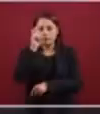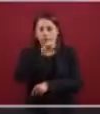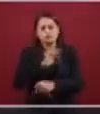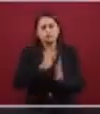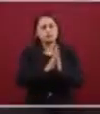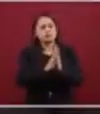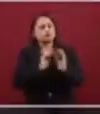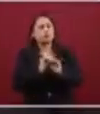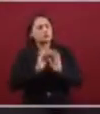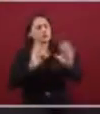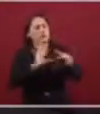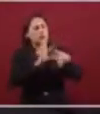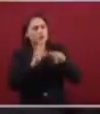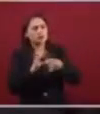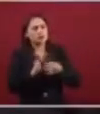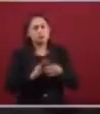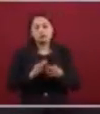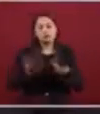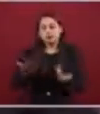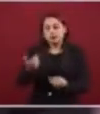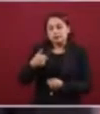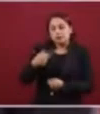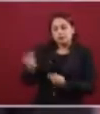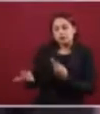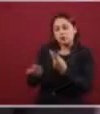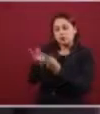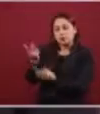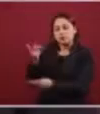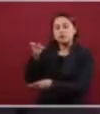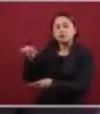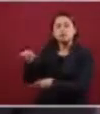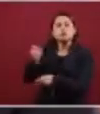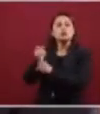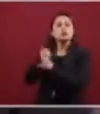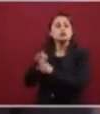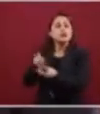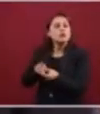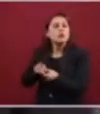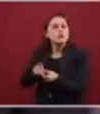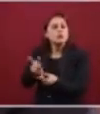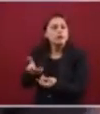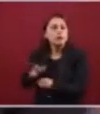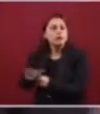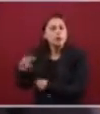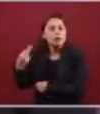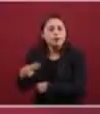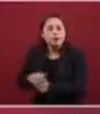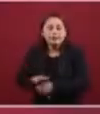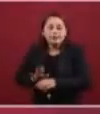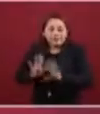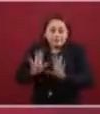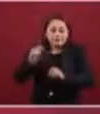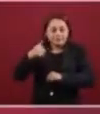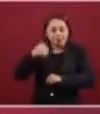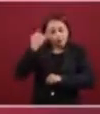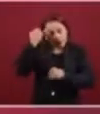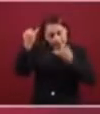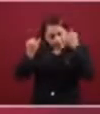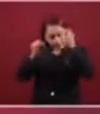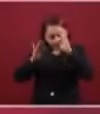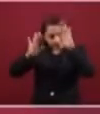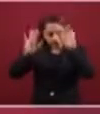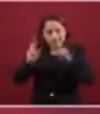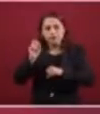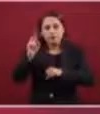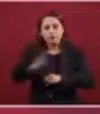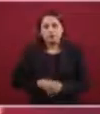permites. Me encantaría conocer tus fuentes, pero bueno, ya me imagino cuáles son tus fuentes. Lo que sí debo decir es que es